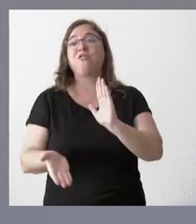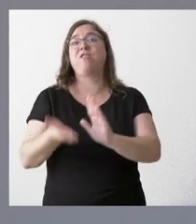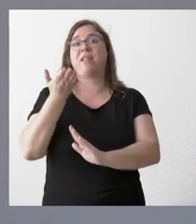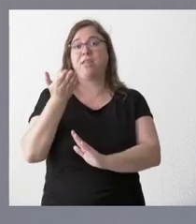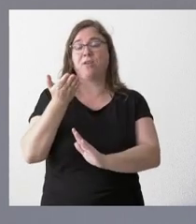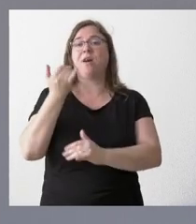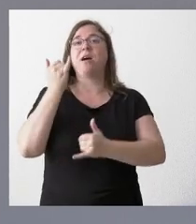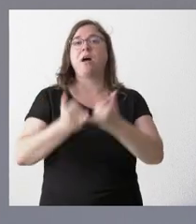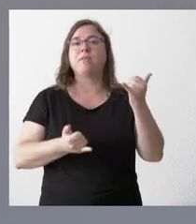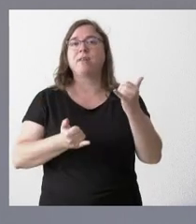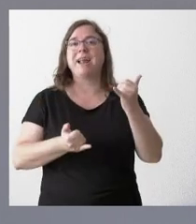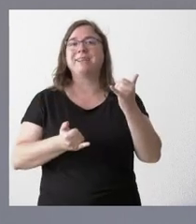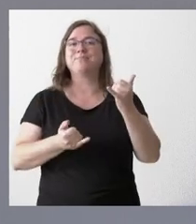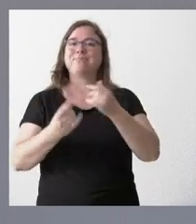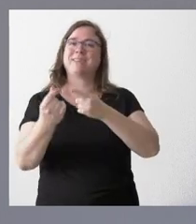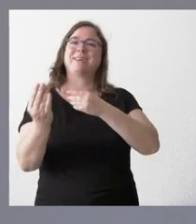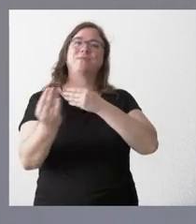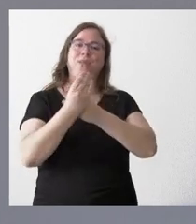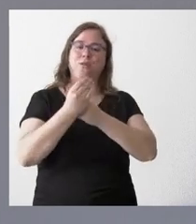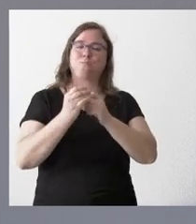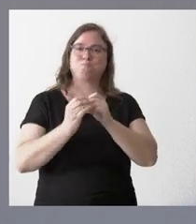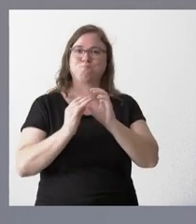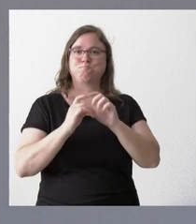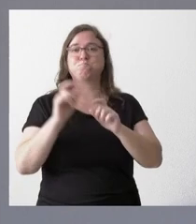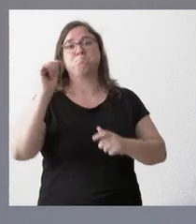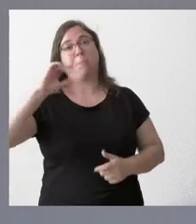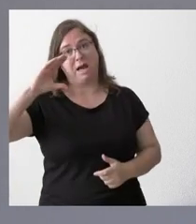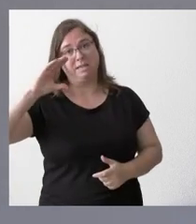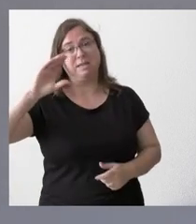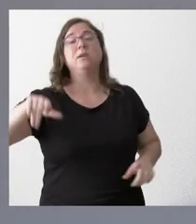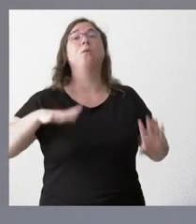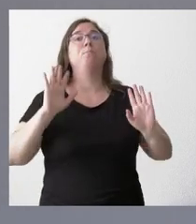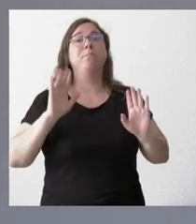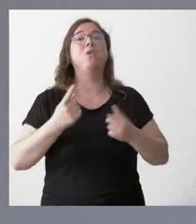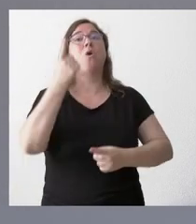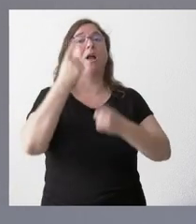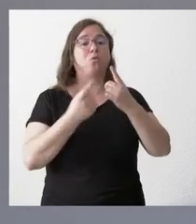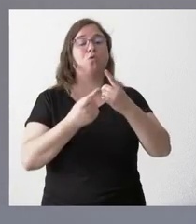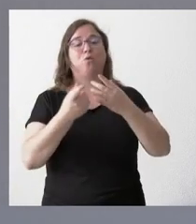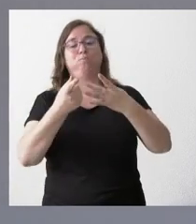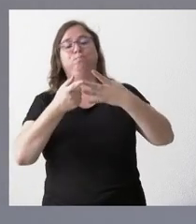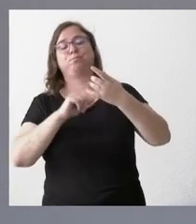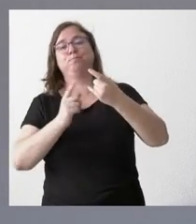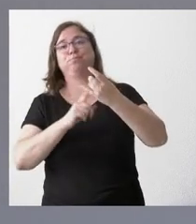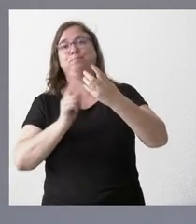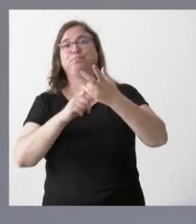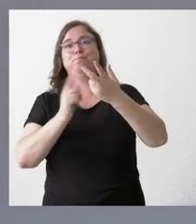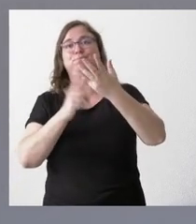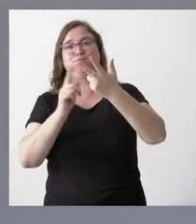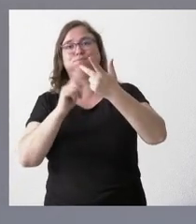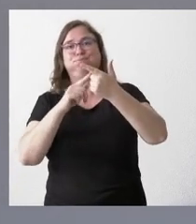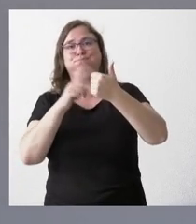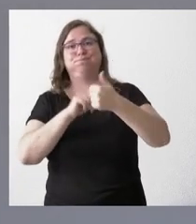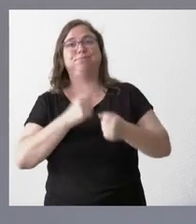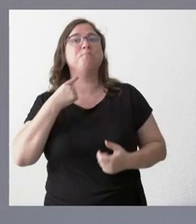cantidad del modelo de financiación crece, pero también es verdad que desaparecen algunos fondos que tendremos que seguir financiando